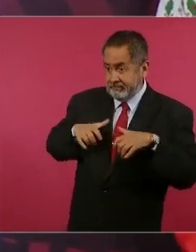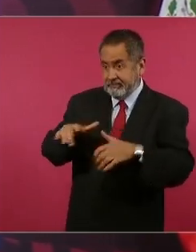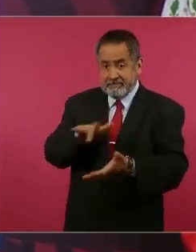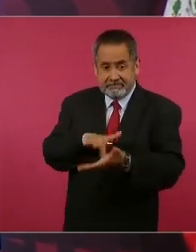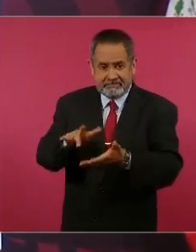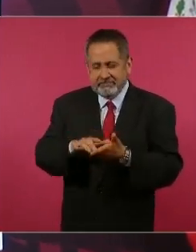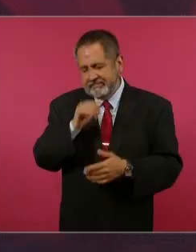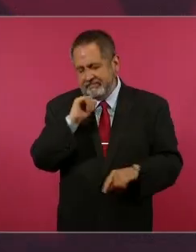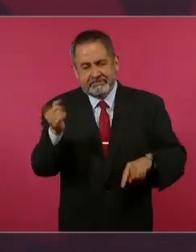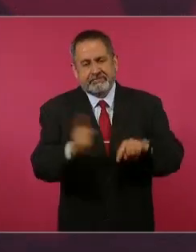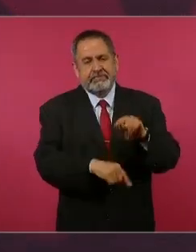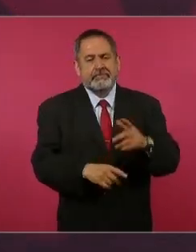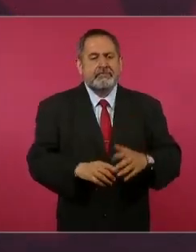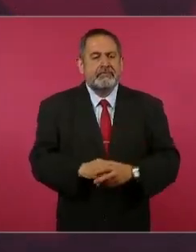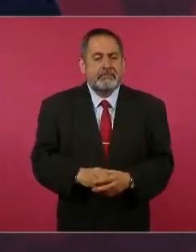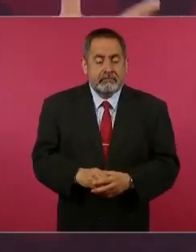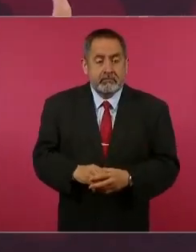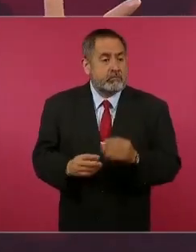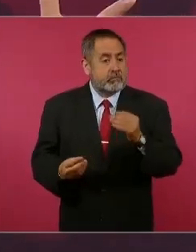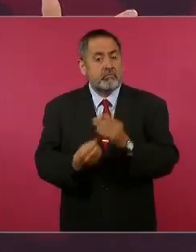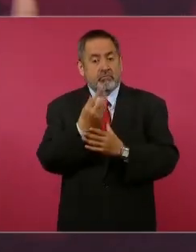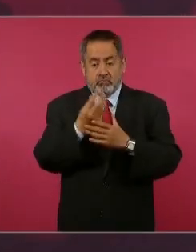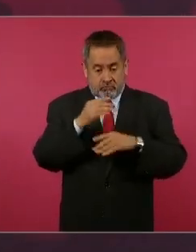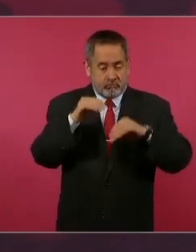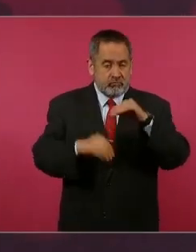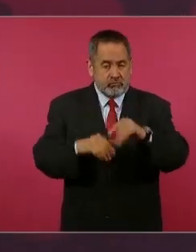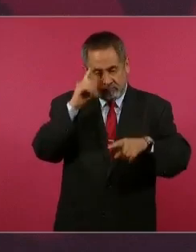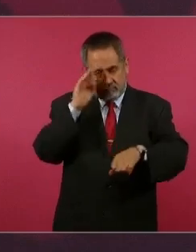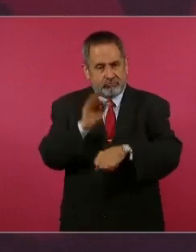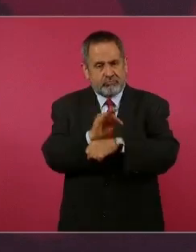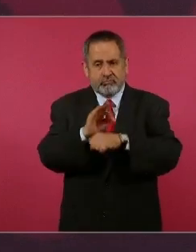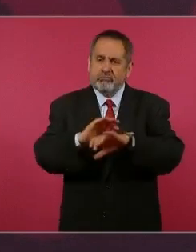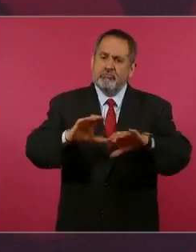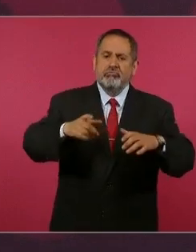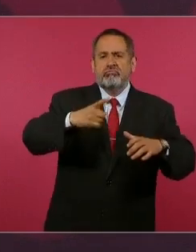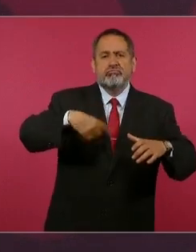pueblo, que se crearon para defender